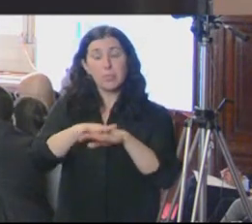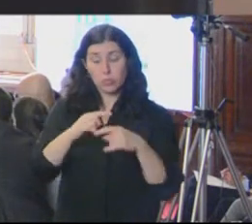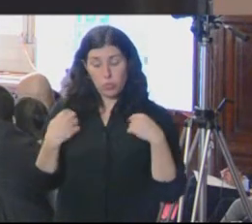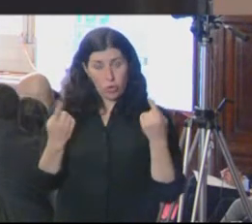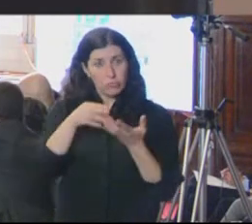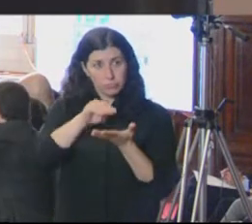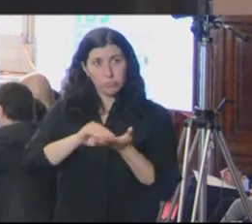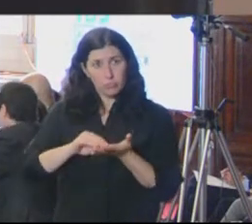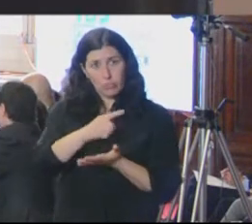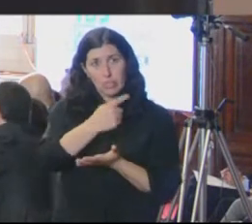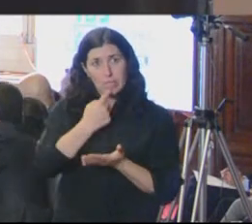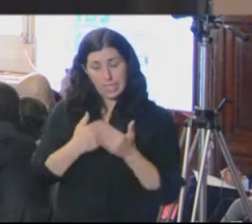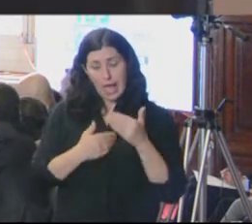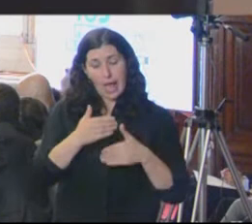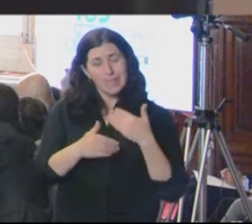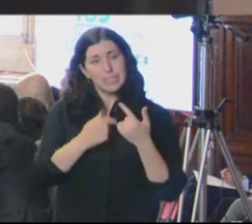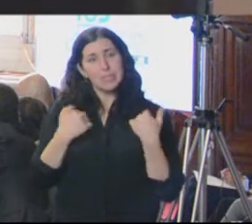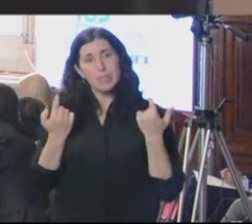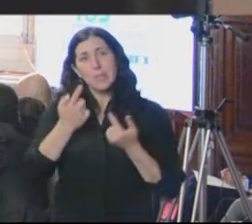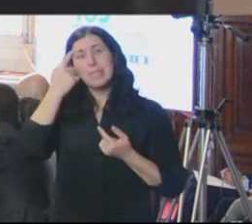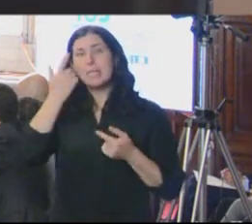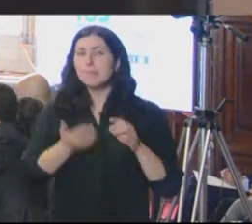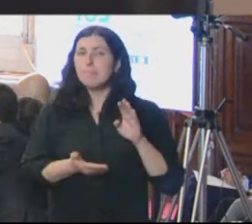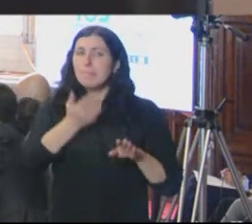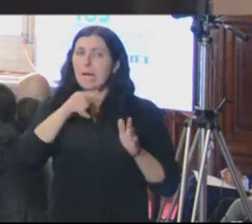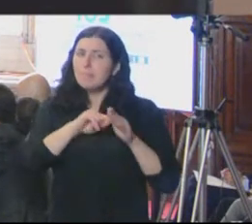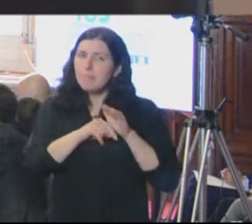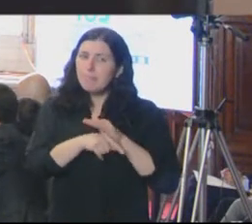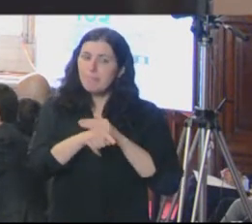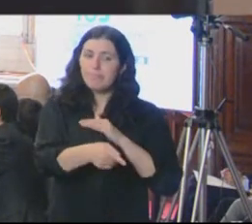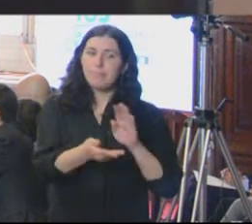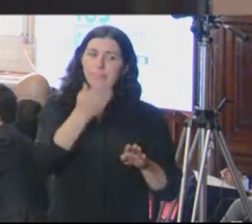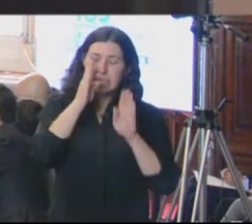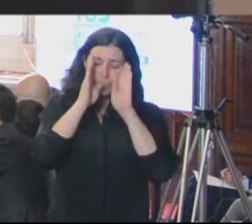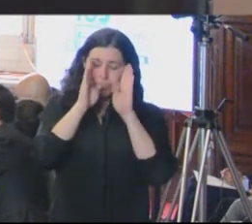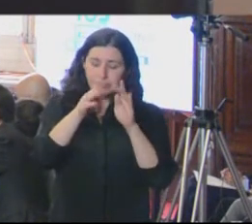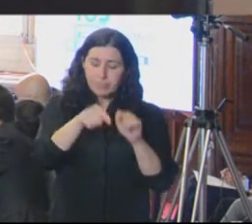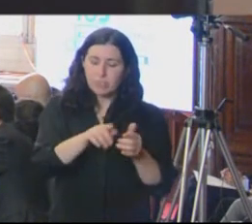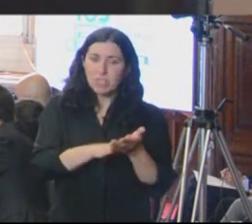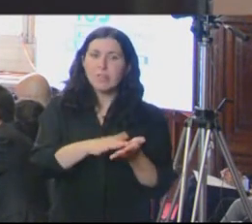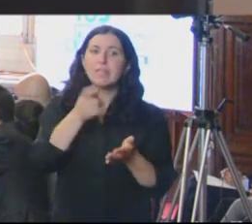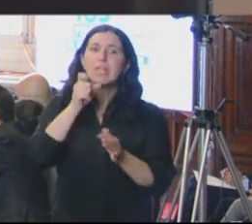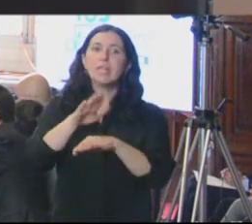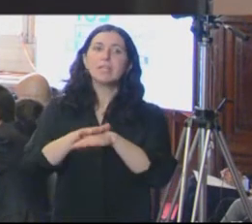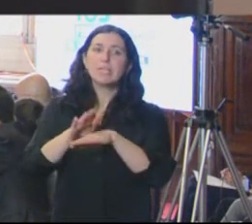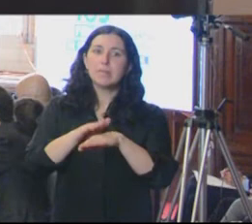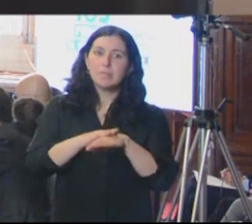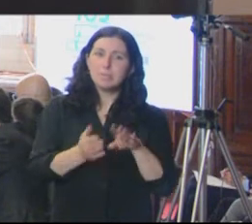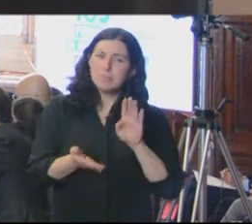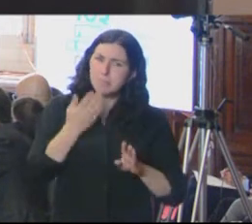allí estimamos que donde se debe poner todavía mayor